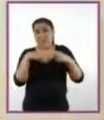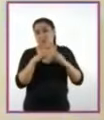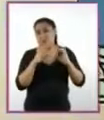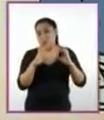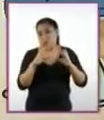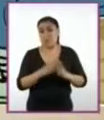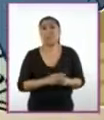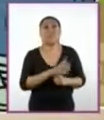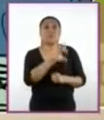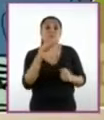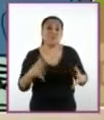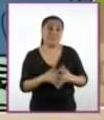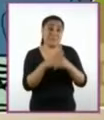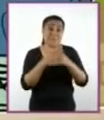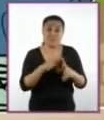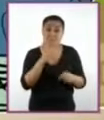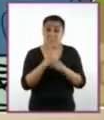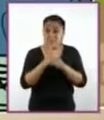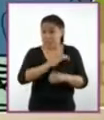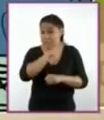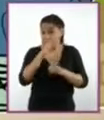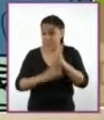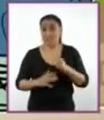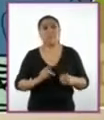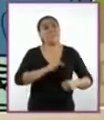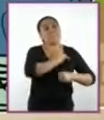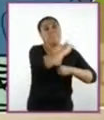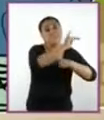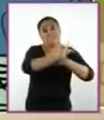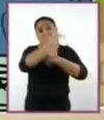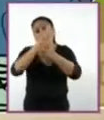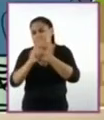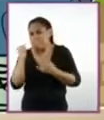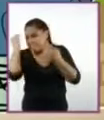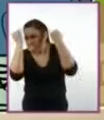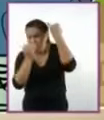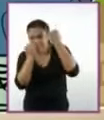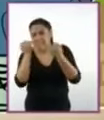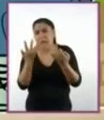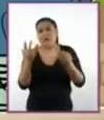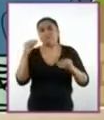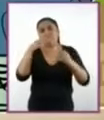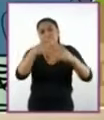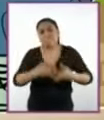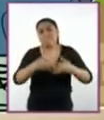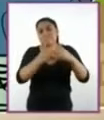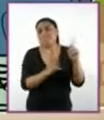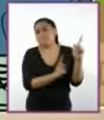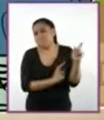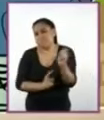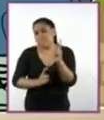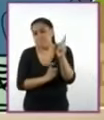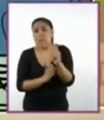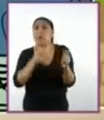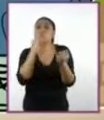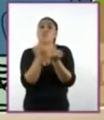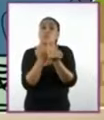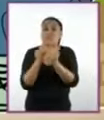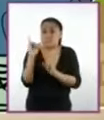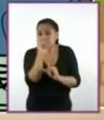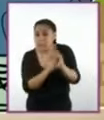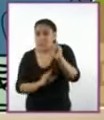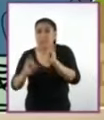Al término de la Primera Guerra Mundial, varias naciones desarrollaron industrias de armamento, incluidas armas